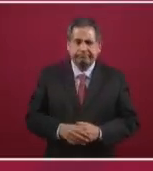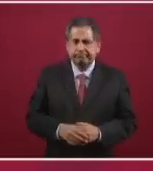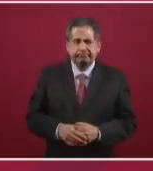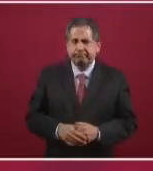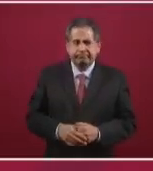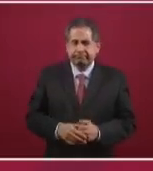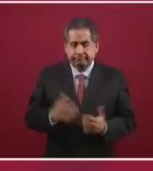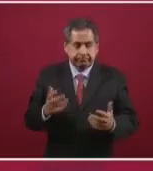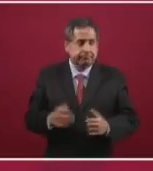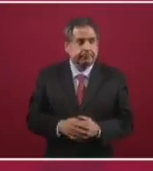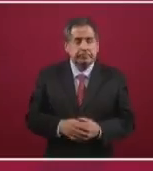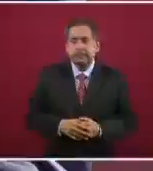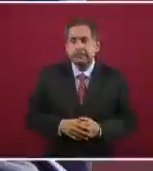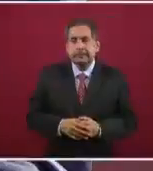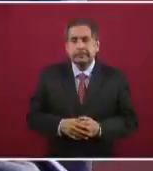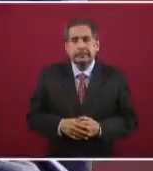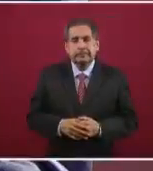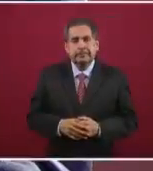Entonces,